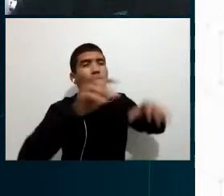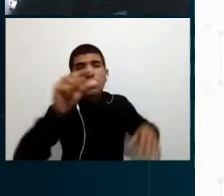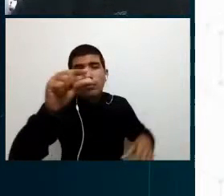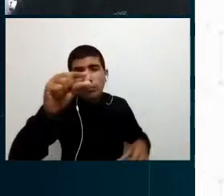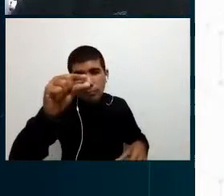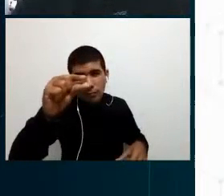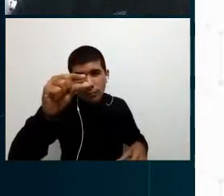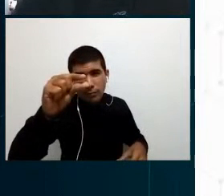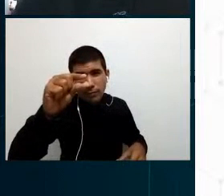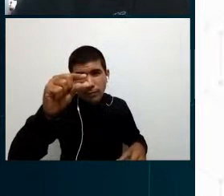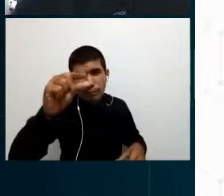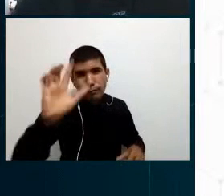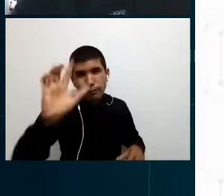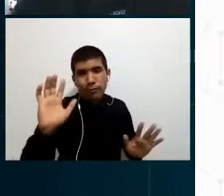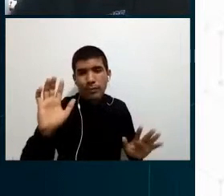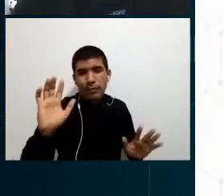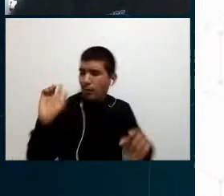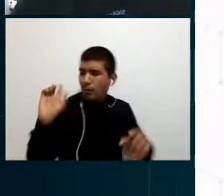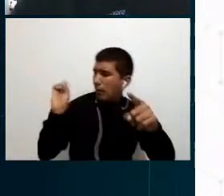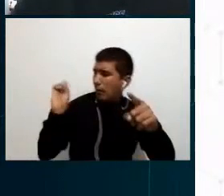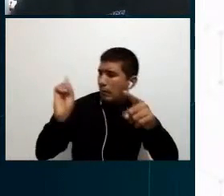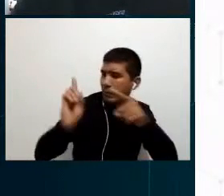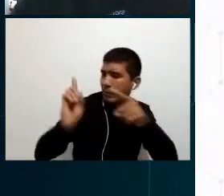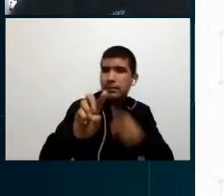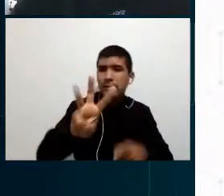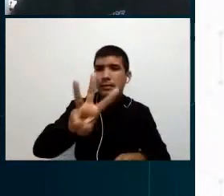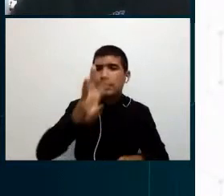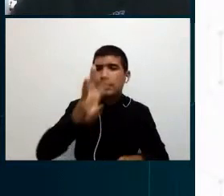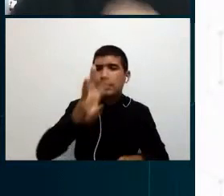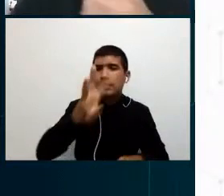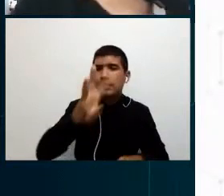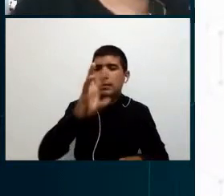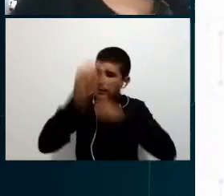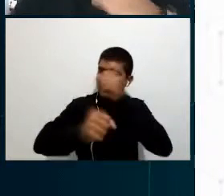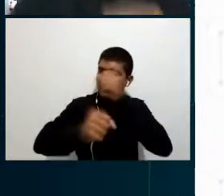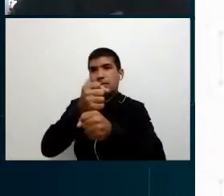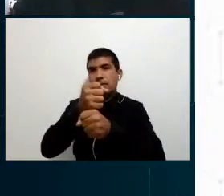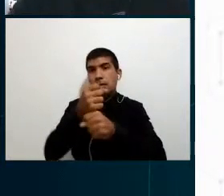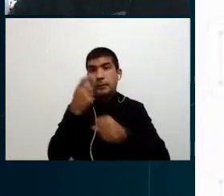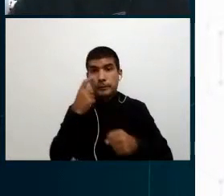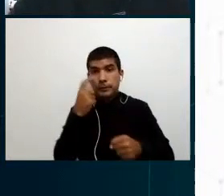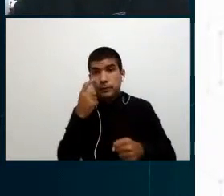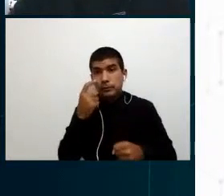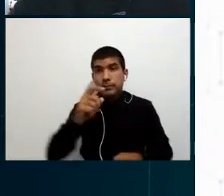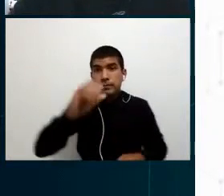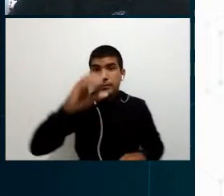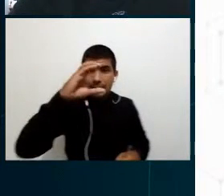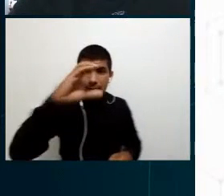los gases de efecto invernadero, entonces aquí ya tendríamos una emisión de